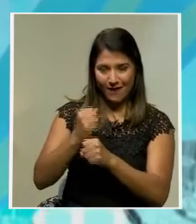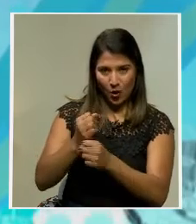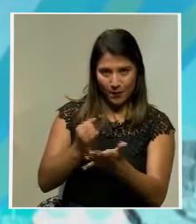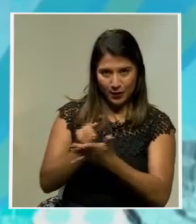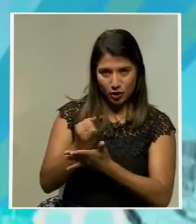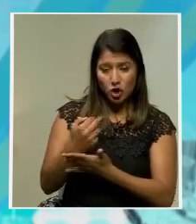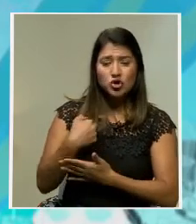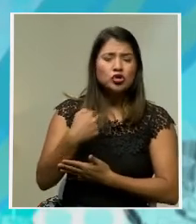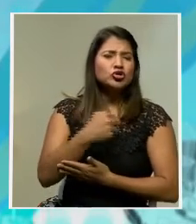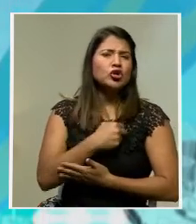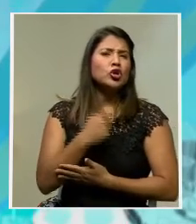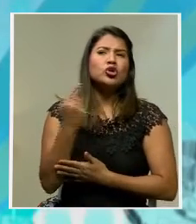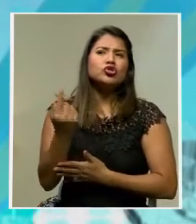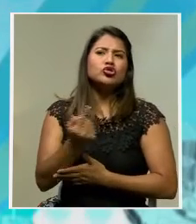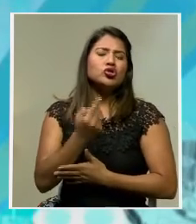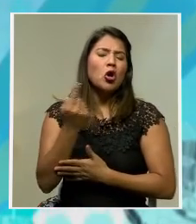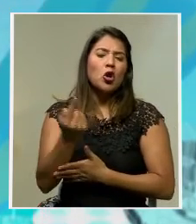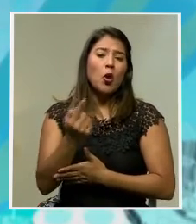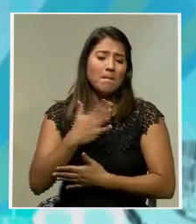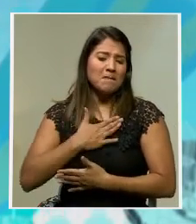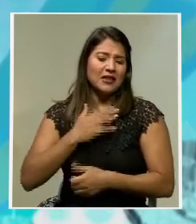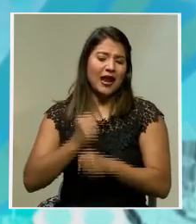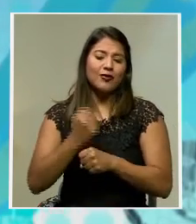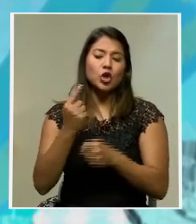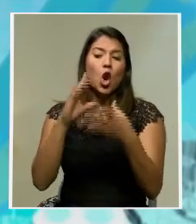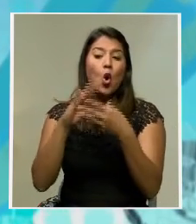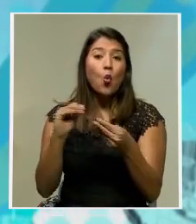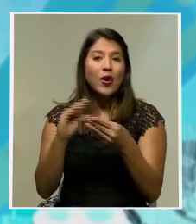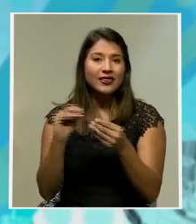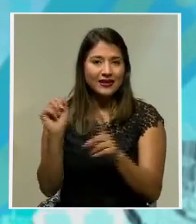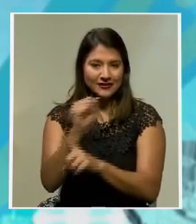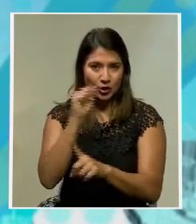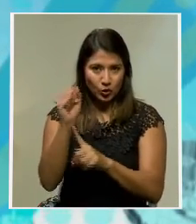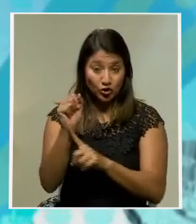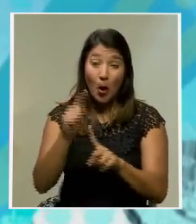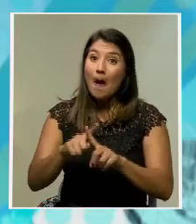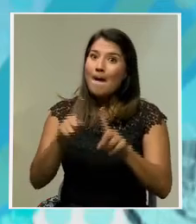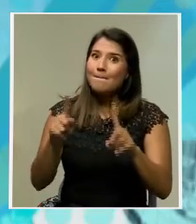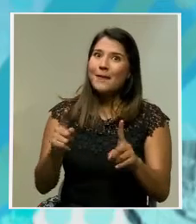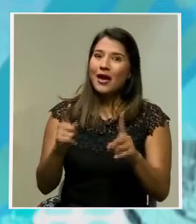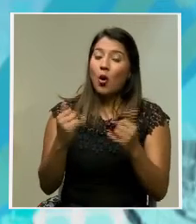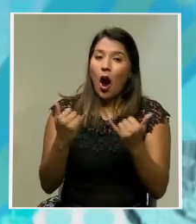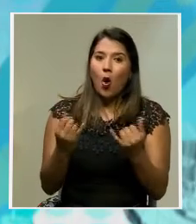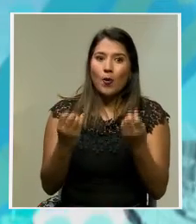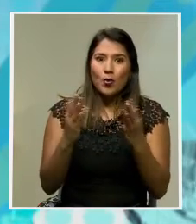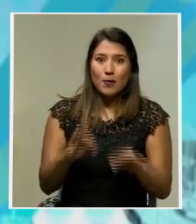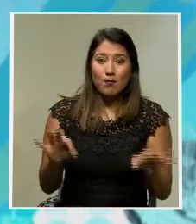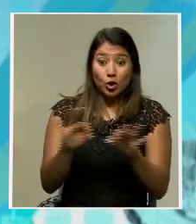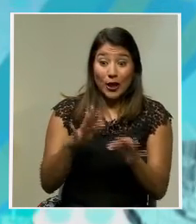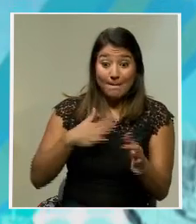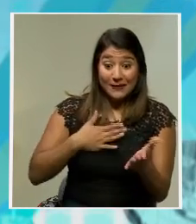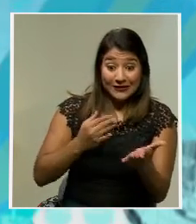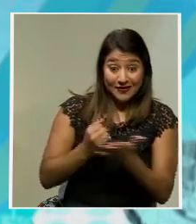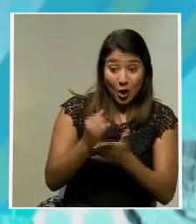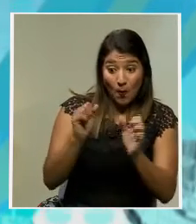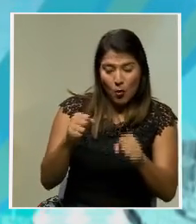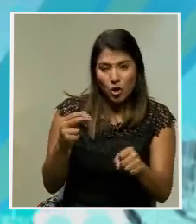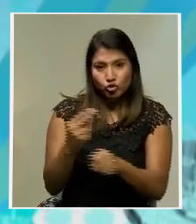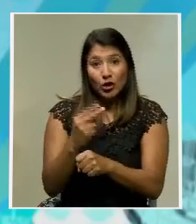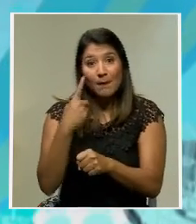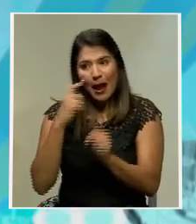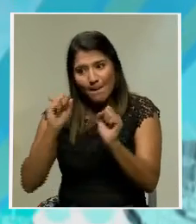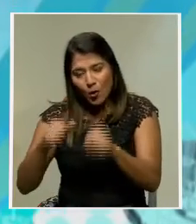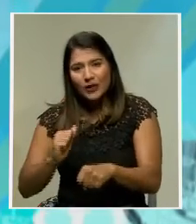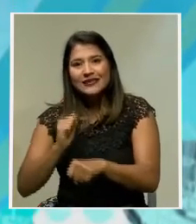es contar hechos de interés público, obviamente da un valor agregado el saber que esos insumos pueden ser utilizados para generar